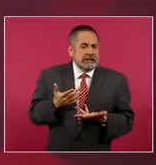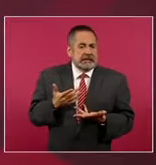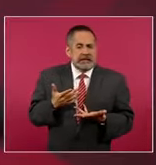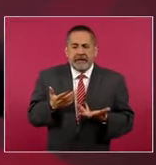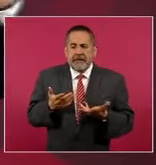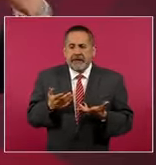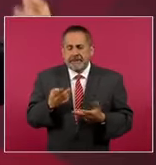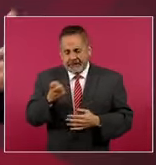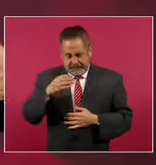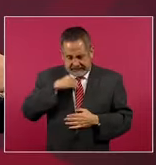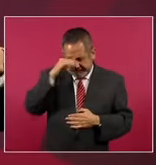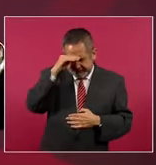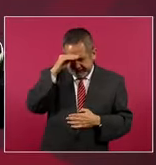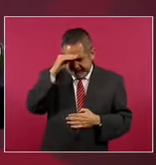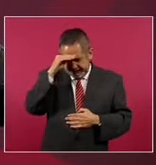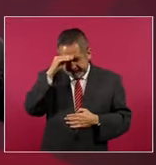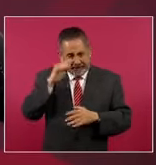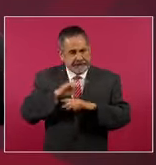Entonces,